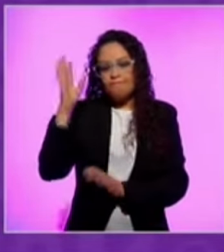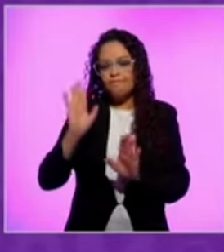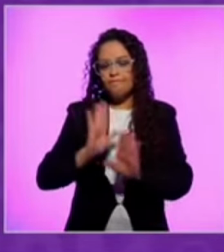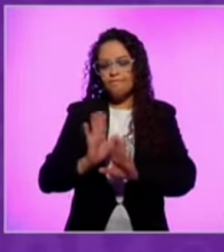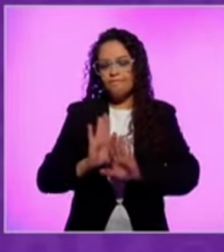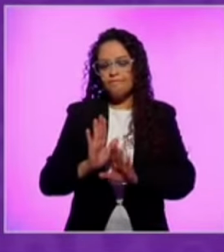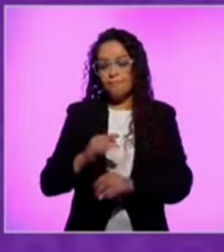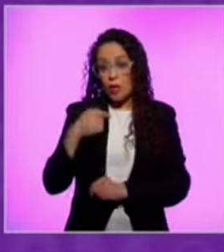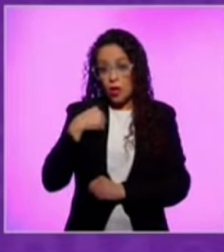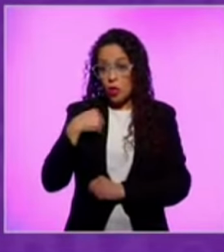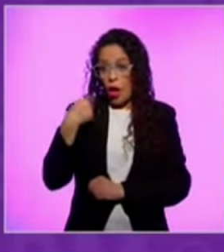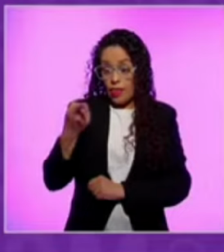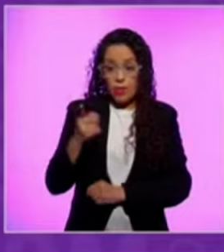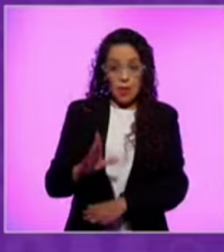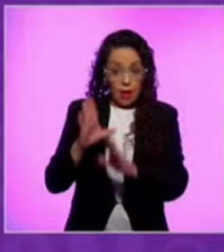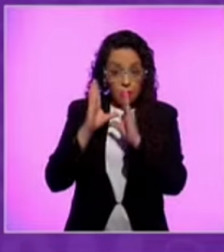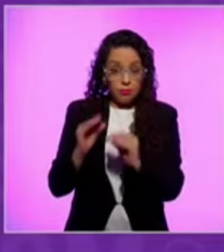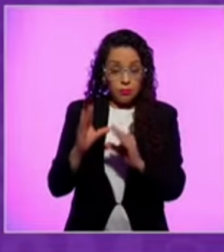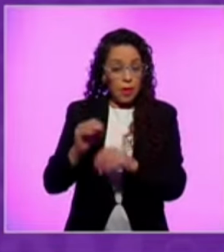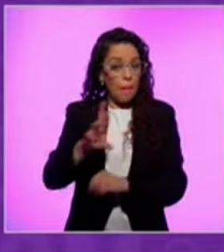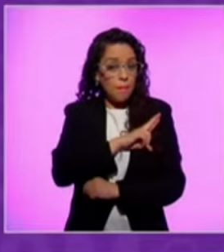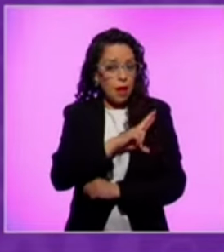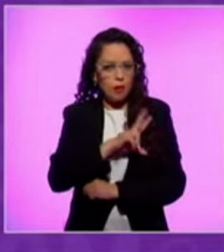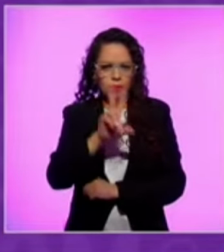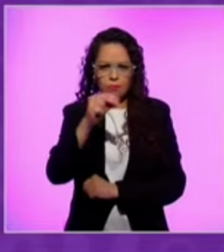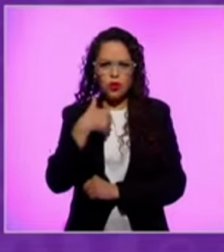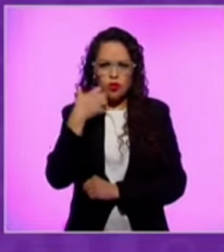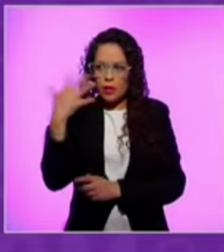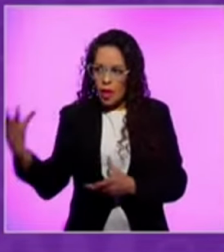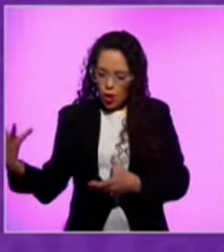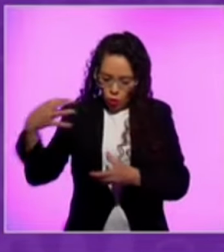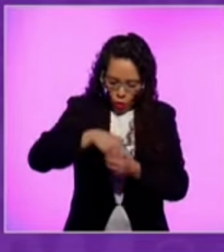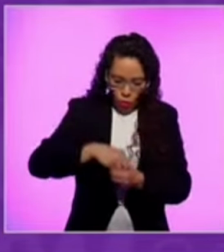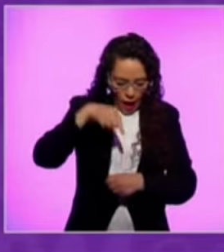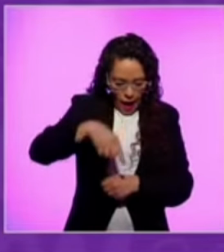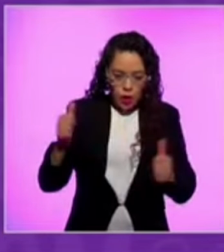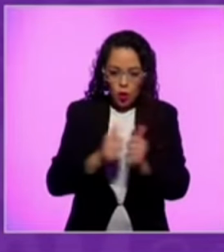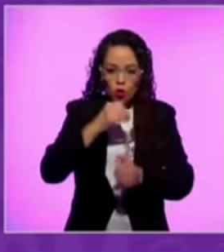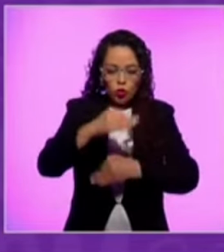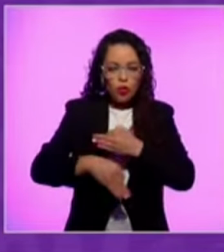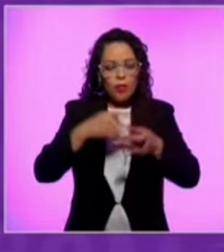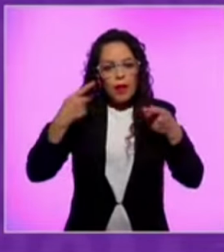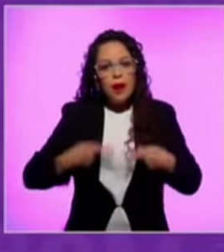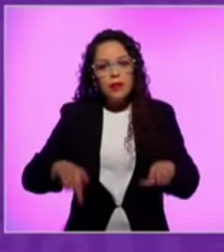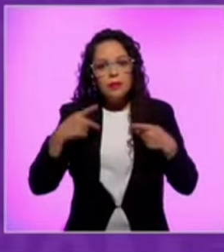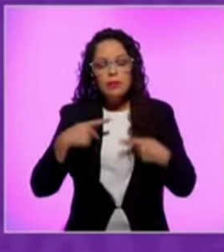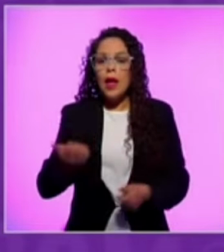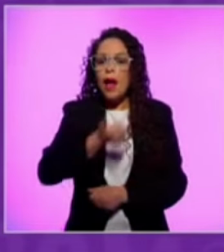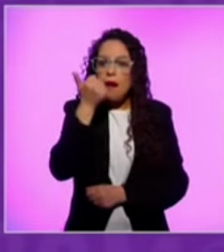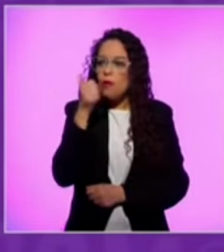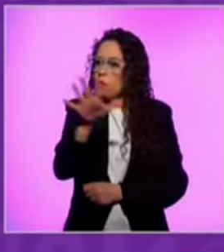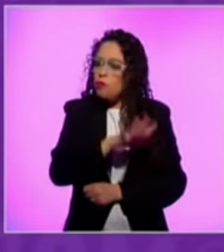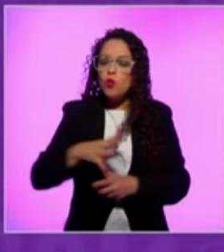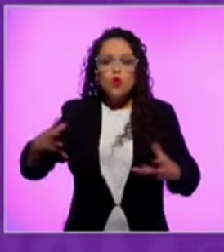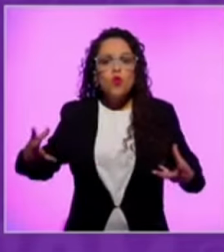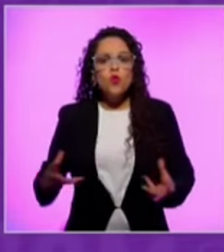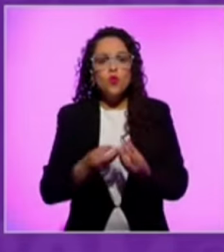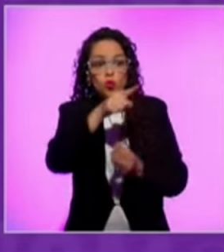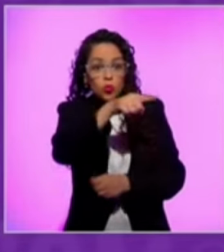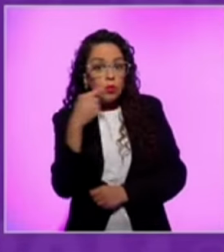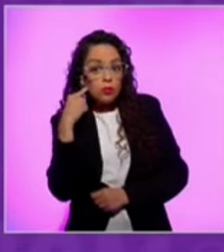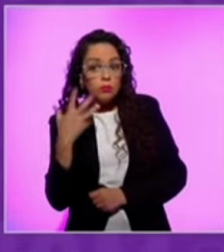darte clases particulares, me gustaría que estuvieras con todas las personas que estamos dentro del estudio, con todas las alumnas, para que escuches que también